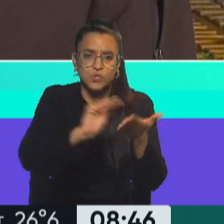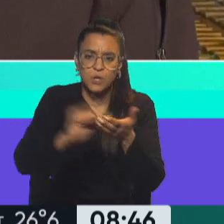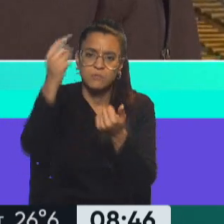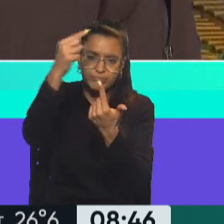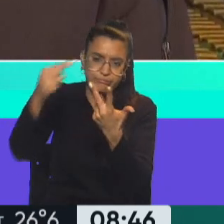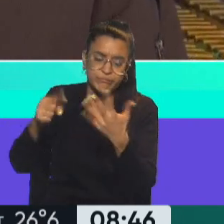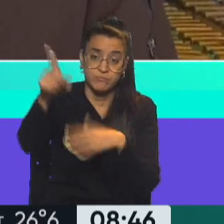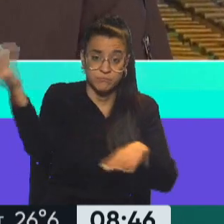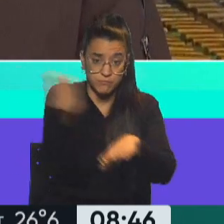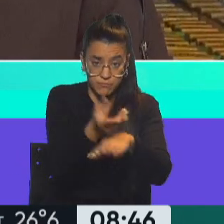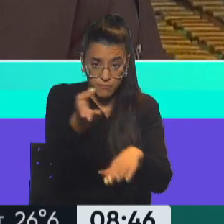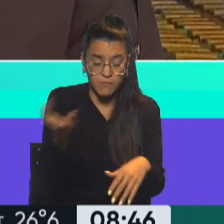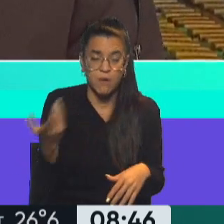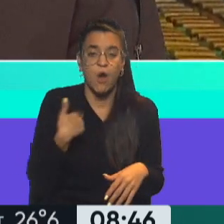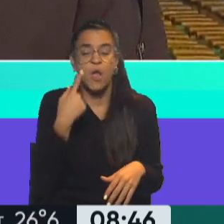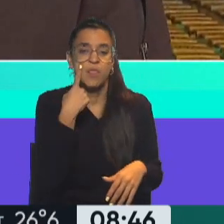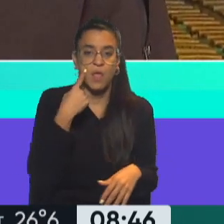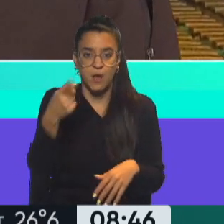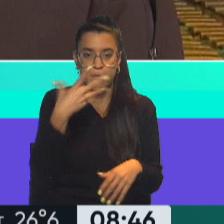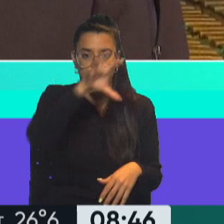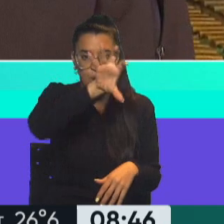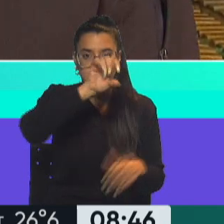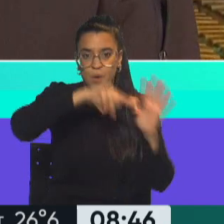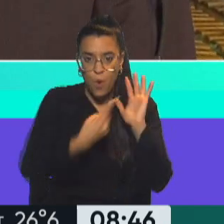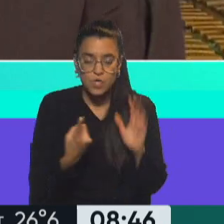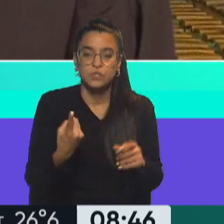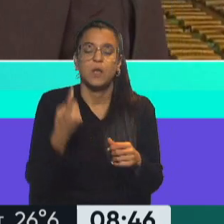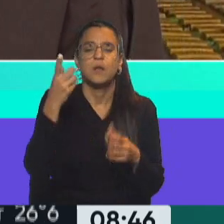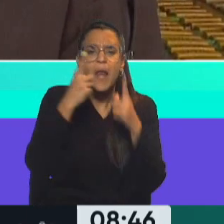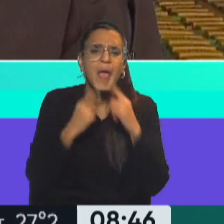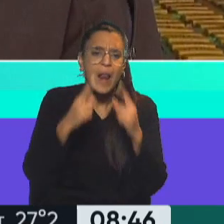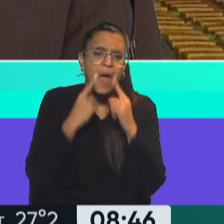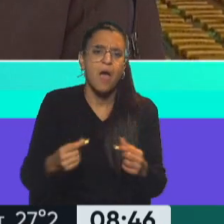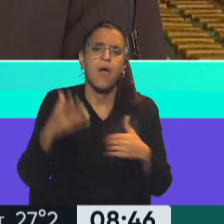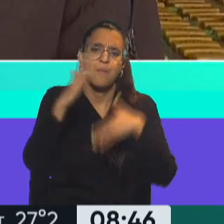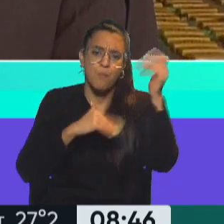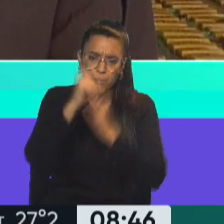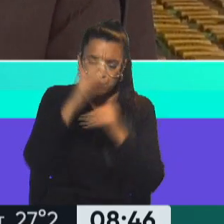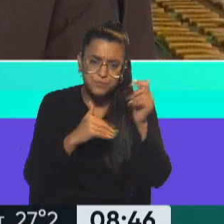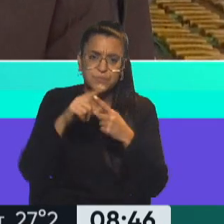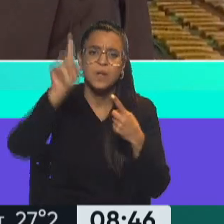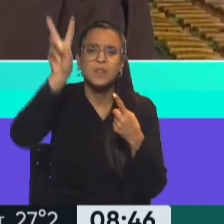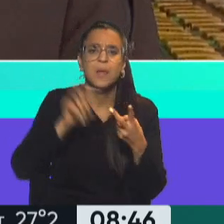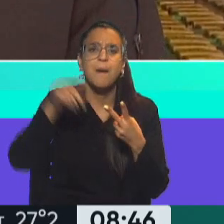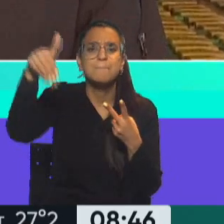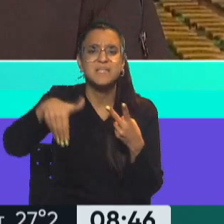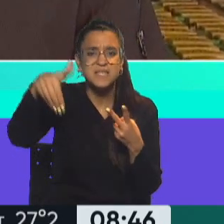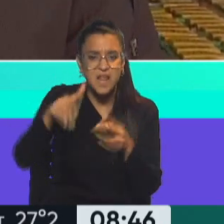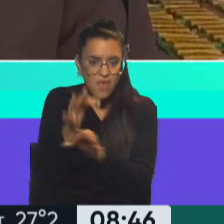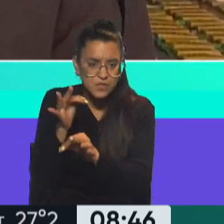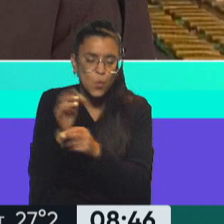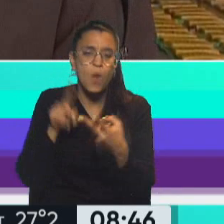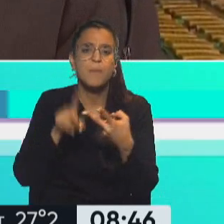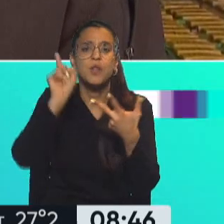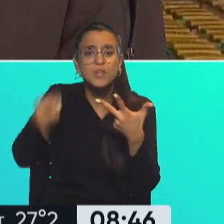usted, con intendentes de la provincia de Buenos Aires. Entre los reclamos, obras de infraestructura, el tema de la presencialidad en las escuelas, pero